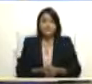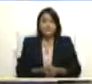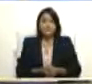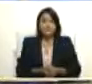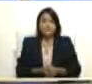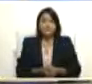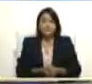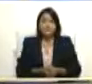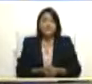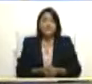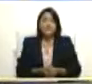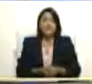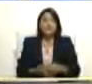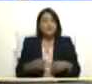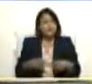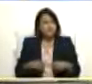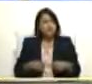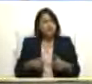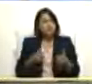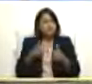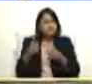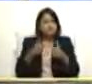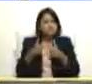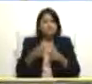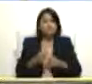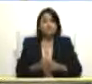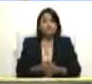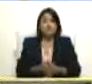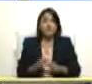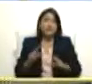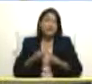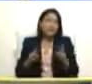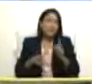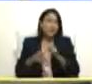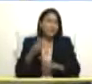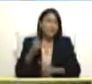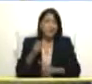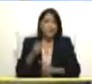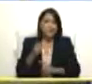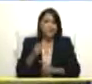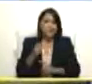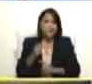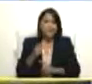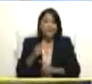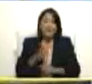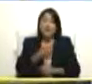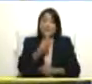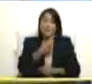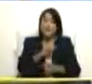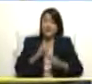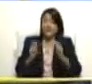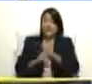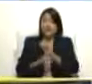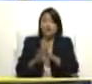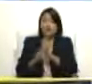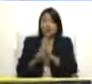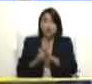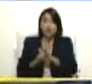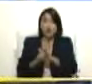un esfuerzo bonito, pero que no cuajó, la primera reforma constitucional que se